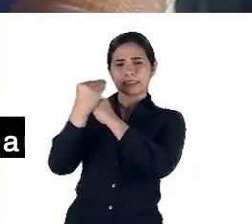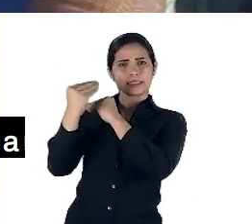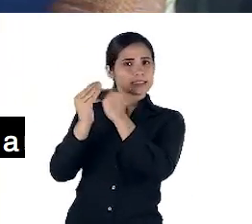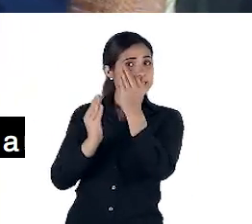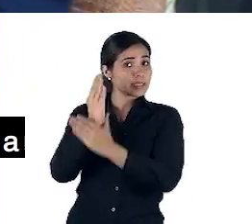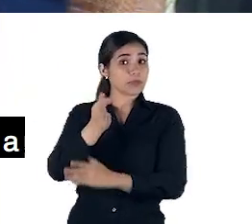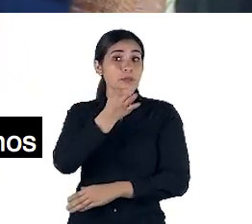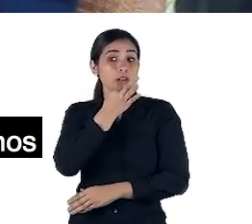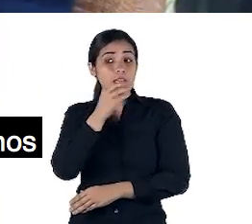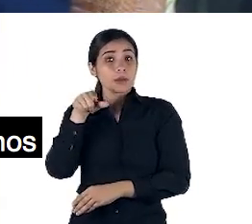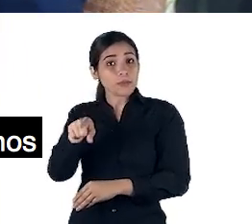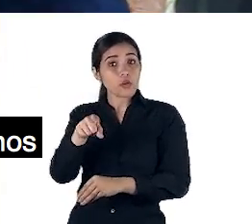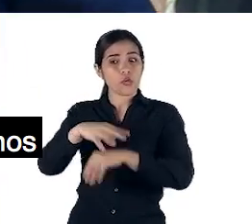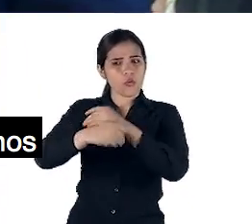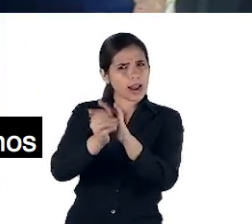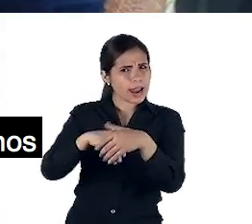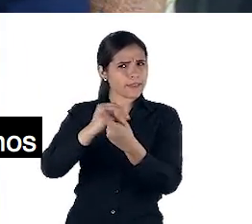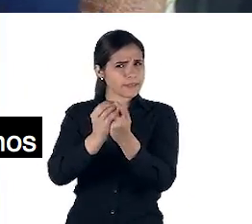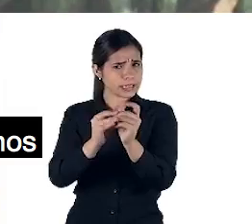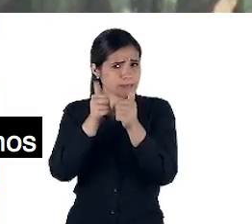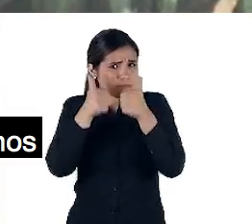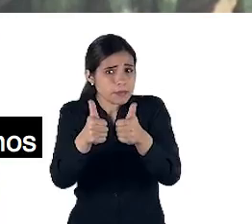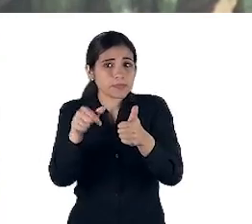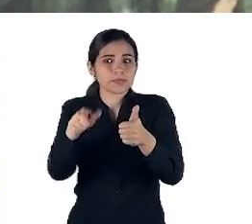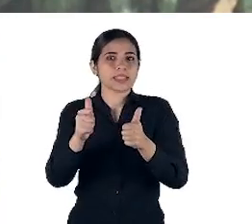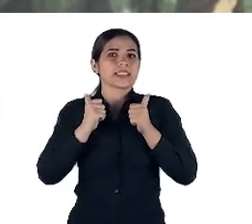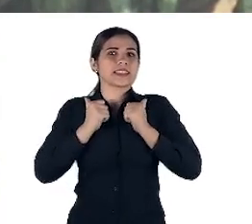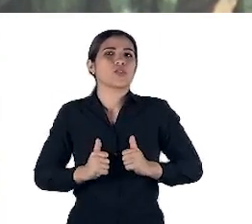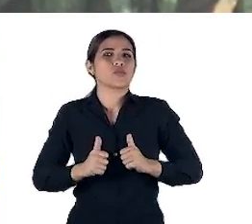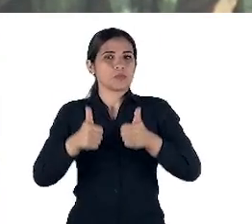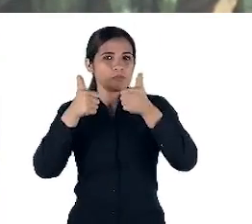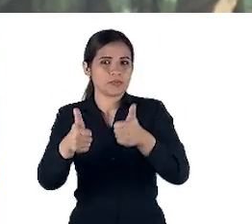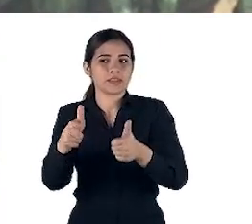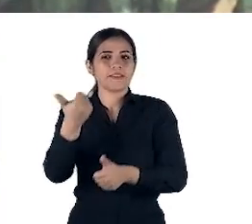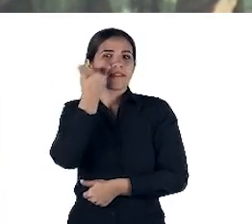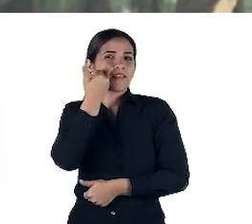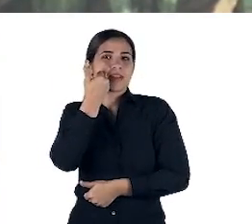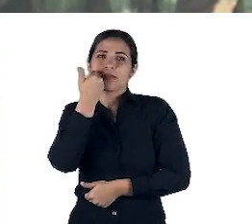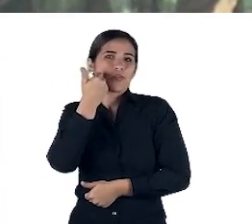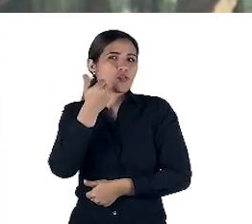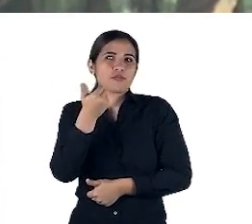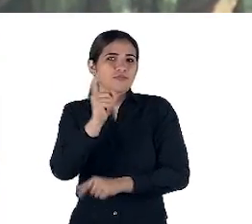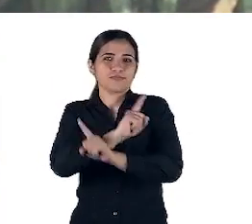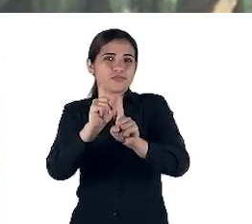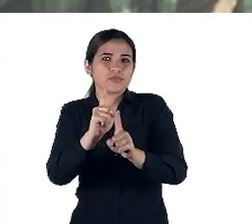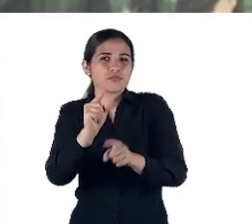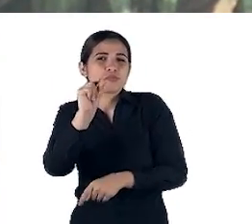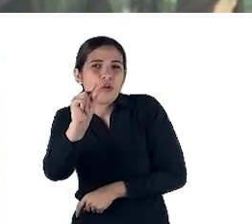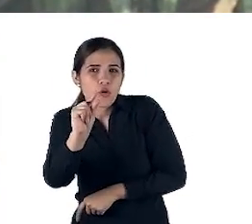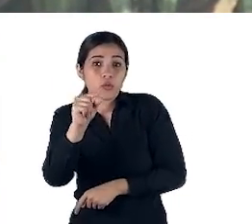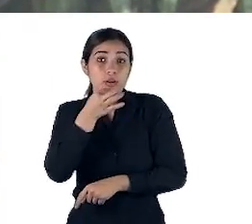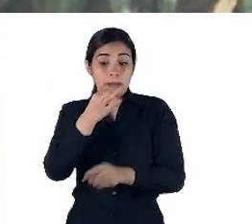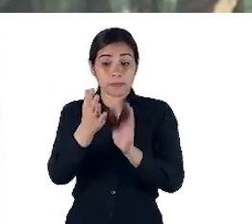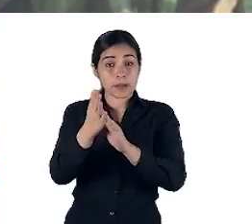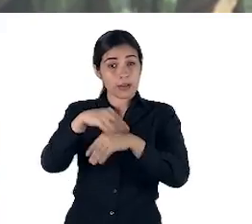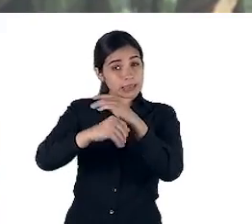a poder jugar más tiempo, vas a poder hacer más cosas más tiempo. Sí, no vas a estar menos enfermo, ¿verdad? Claro. Fíjate que en los hospitales,